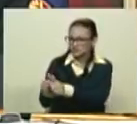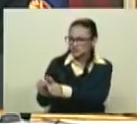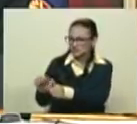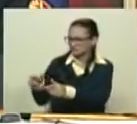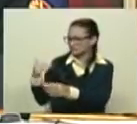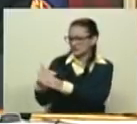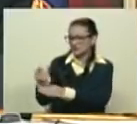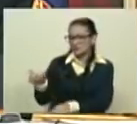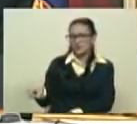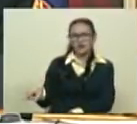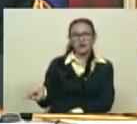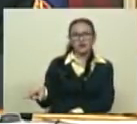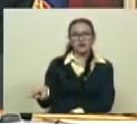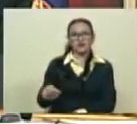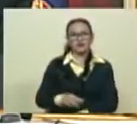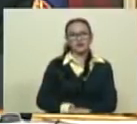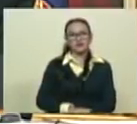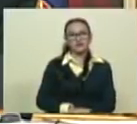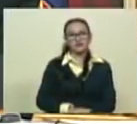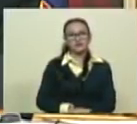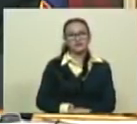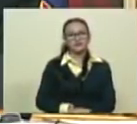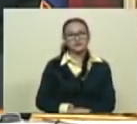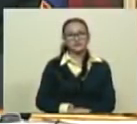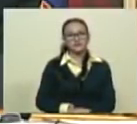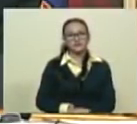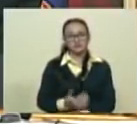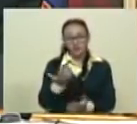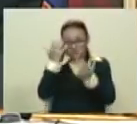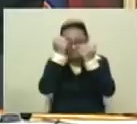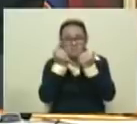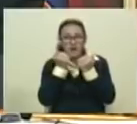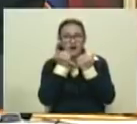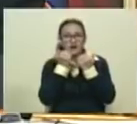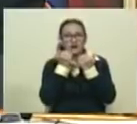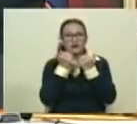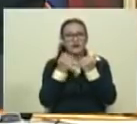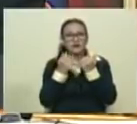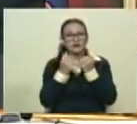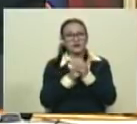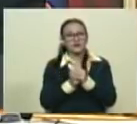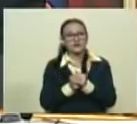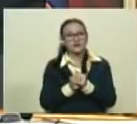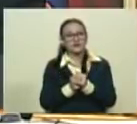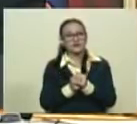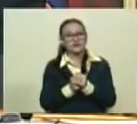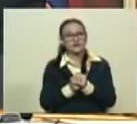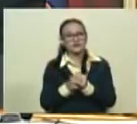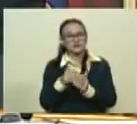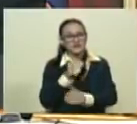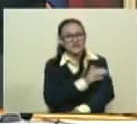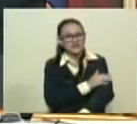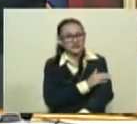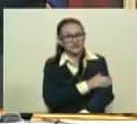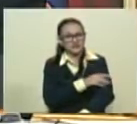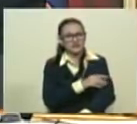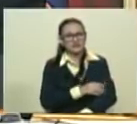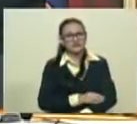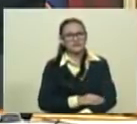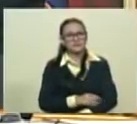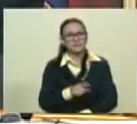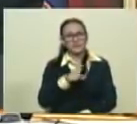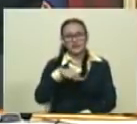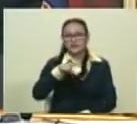qué máscara se te cae. Yo quisiera saber la famosa izquierda rara,